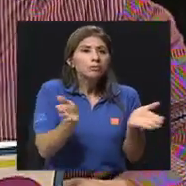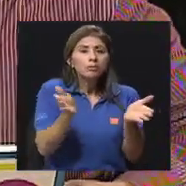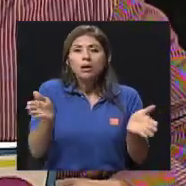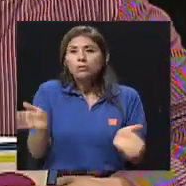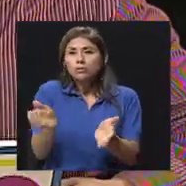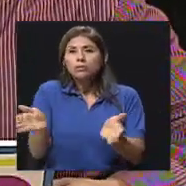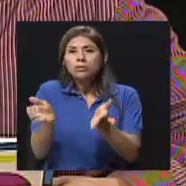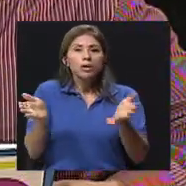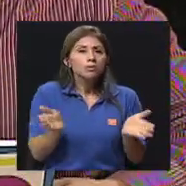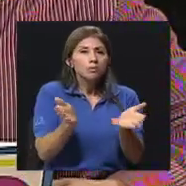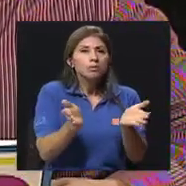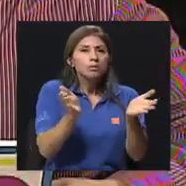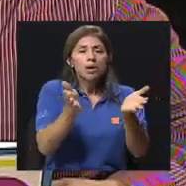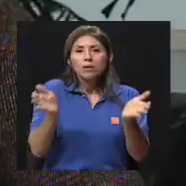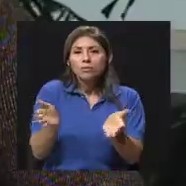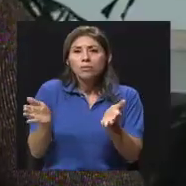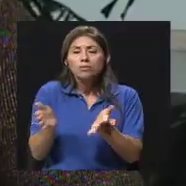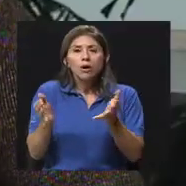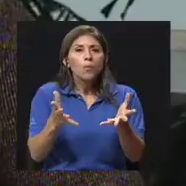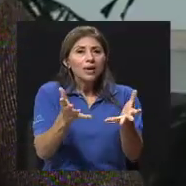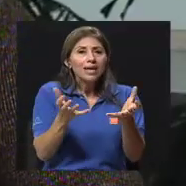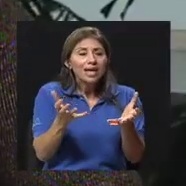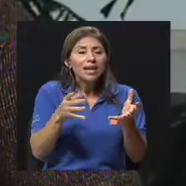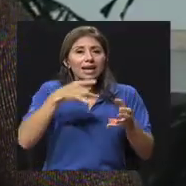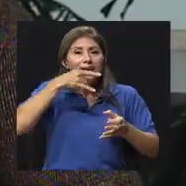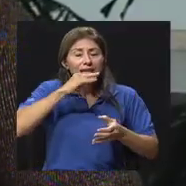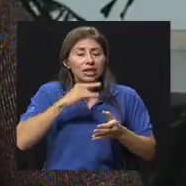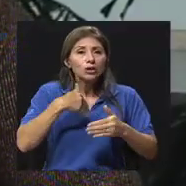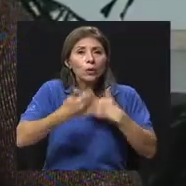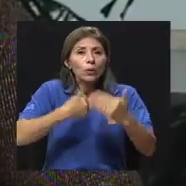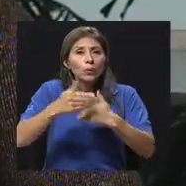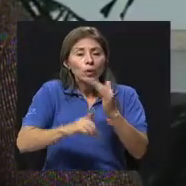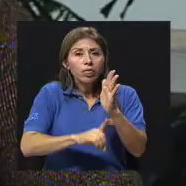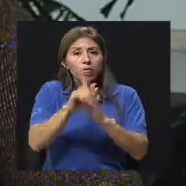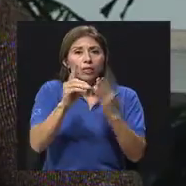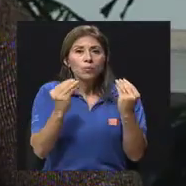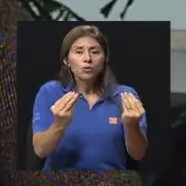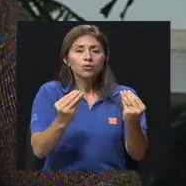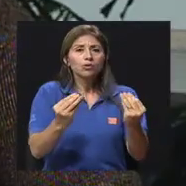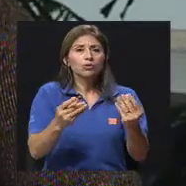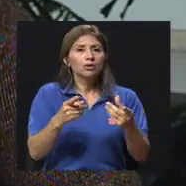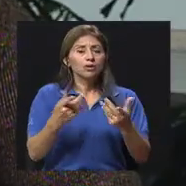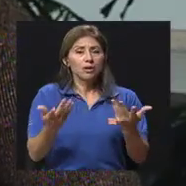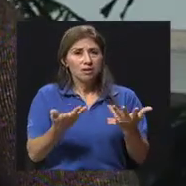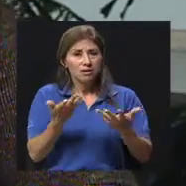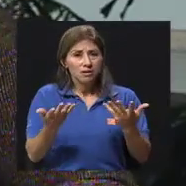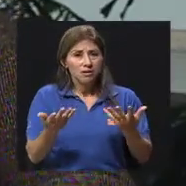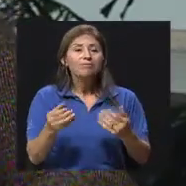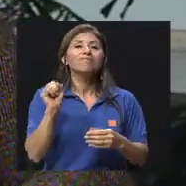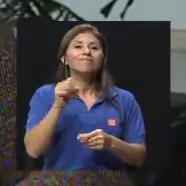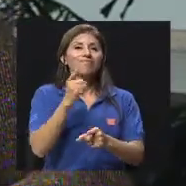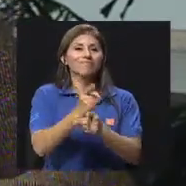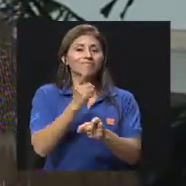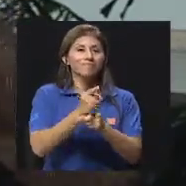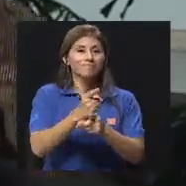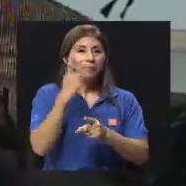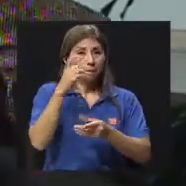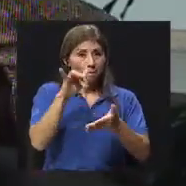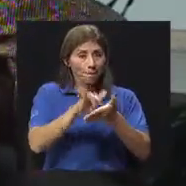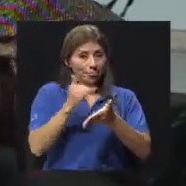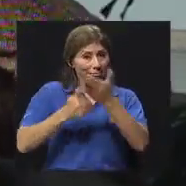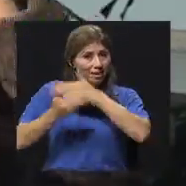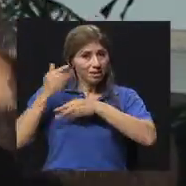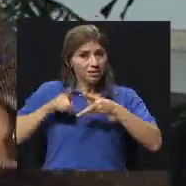meterlos en otra, meterlos. En un afán de que el niño tal vez se va a desarrollar mejor. Por eso al principio